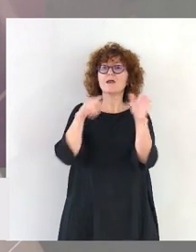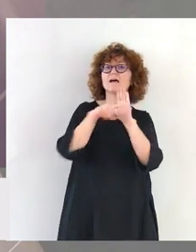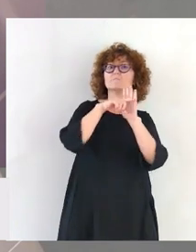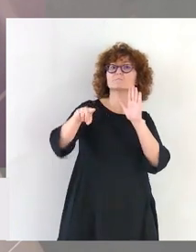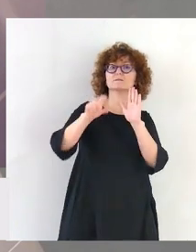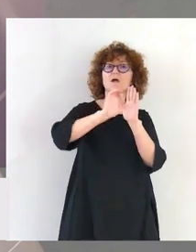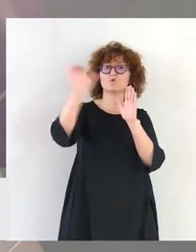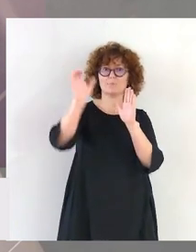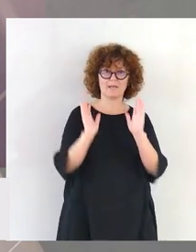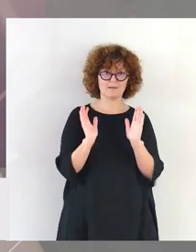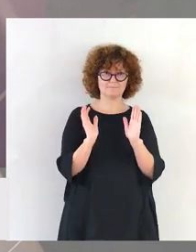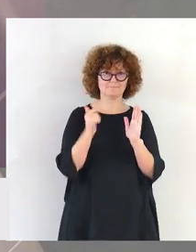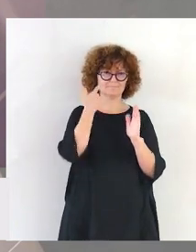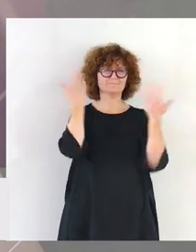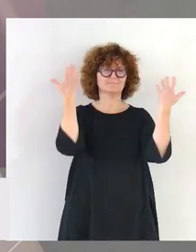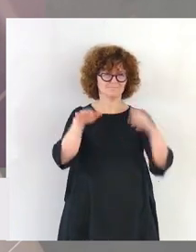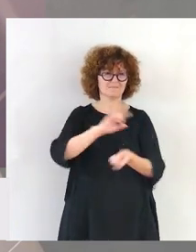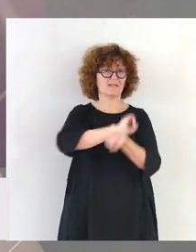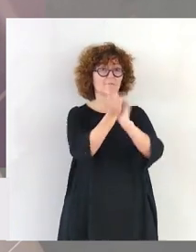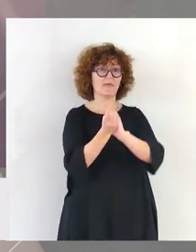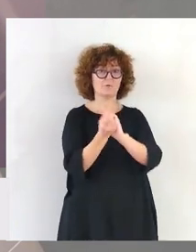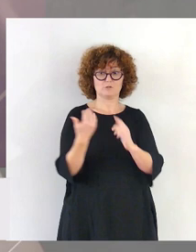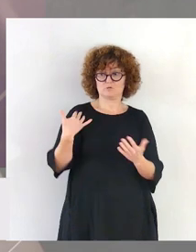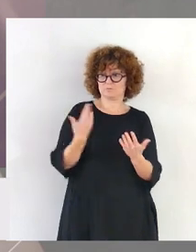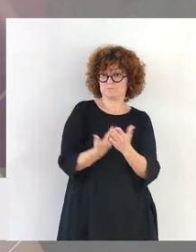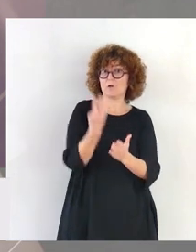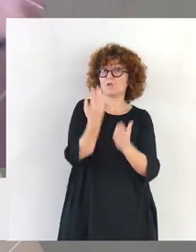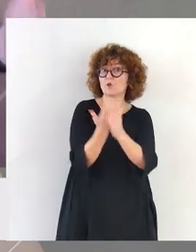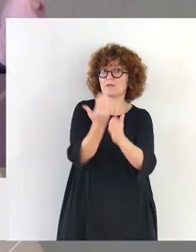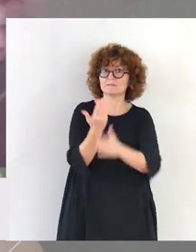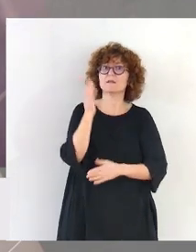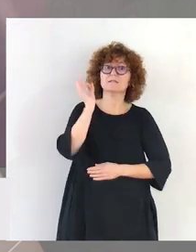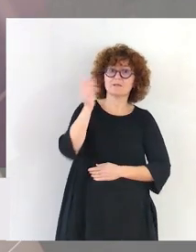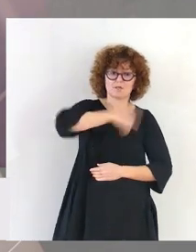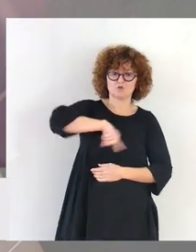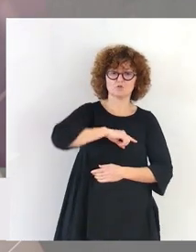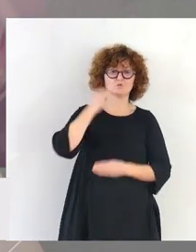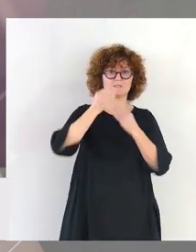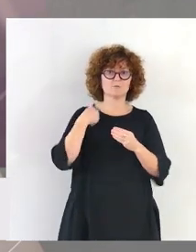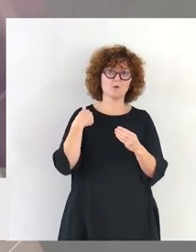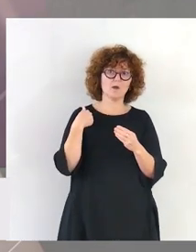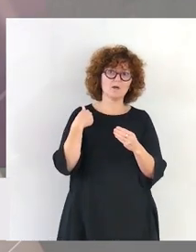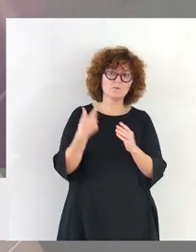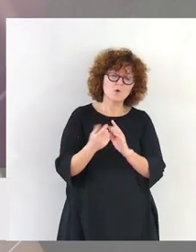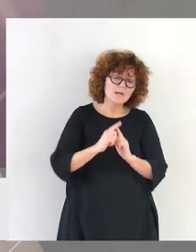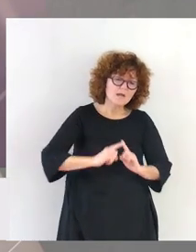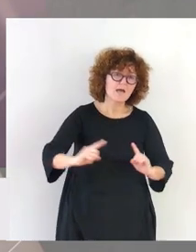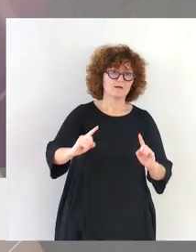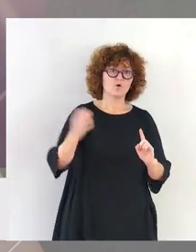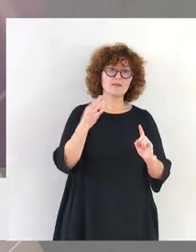europea Cómo ha cambiado eh Y esto en 4 días Es verdad que se nos hace muy largo y es verdad que tiene que ser más rápido pero